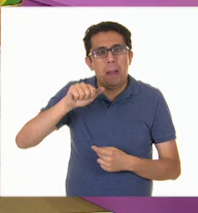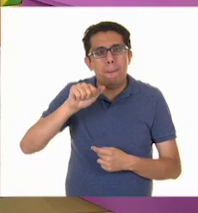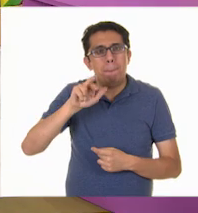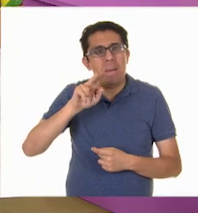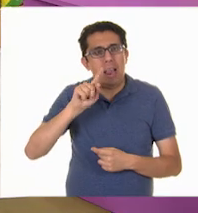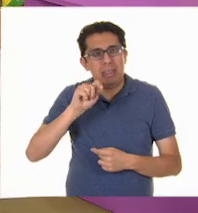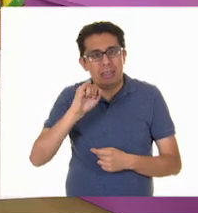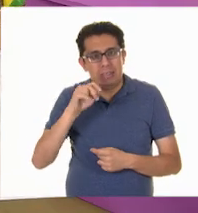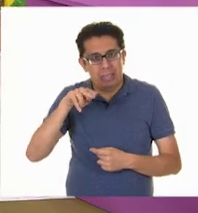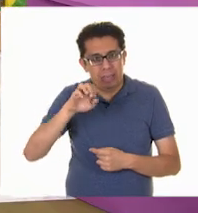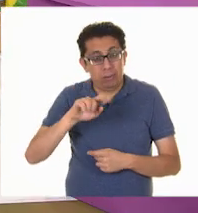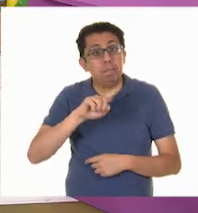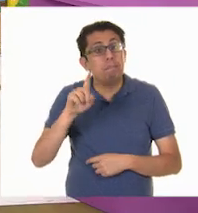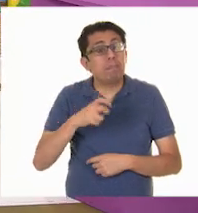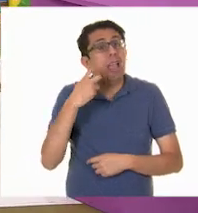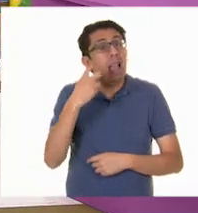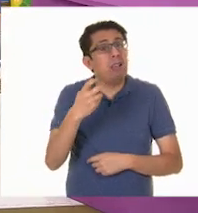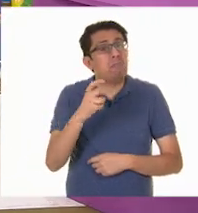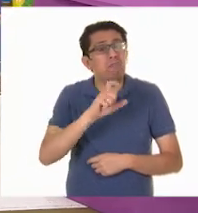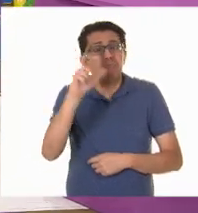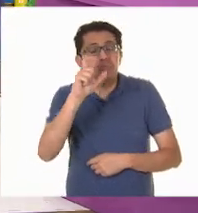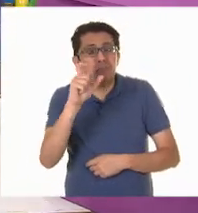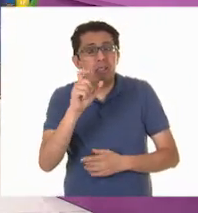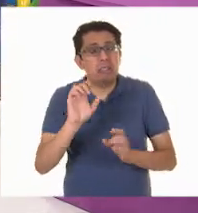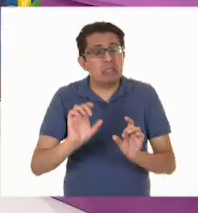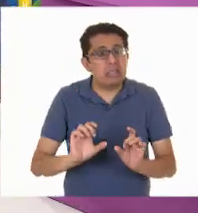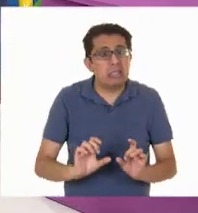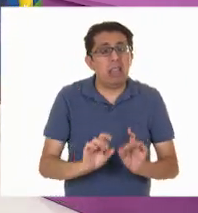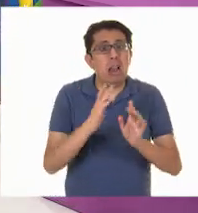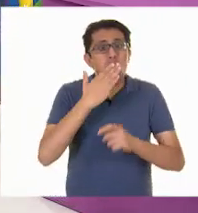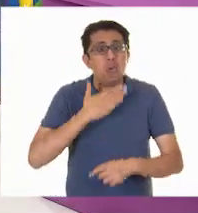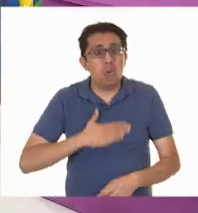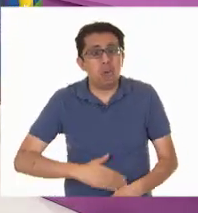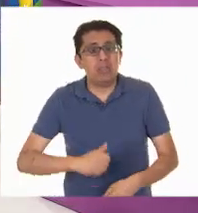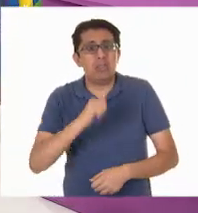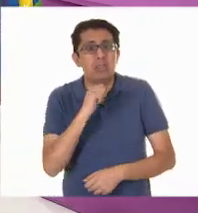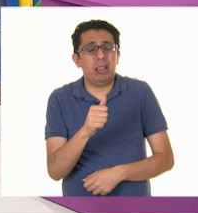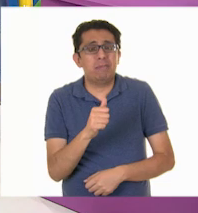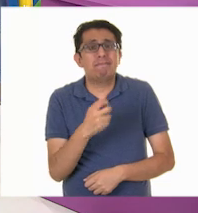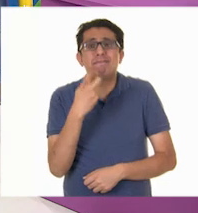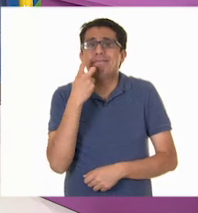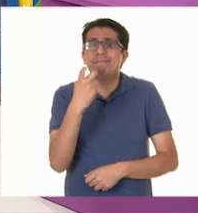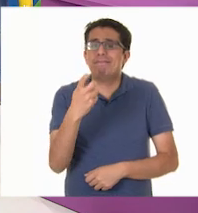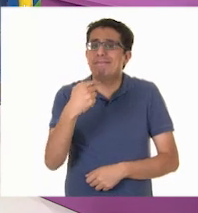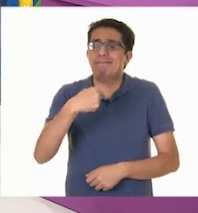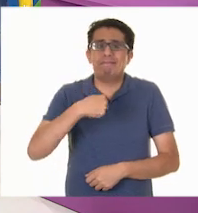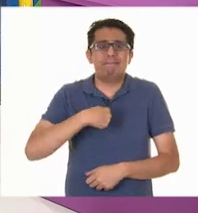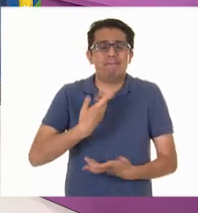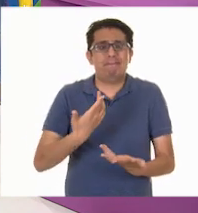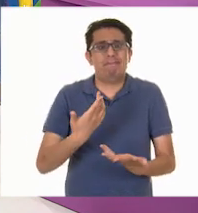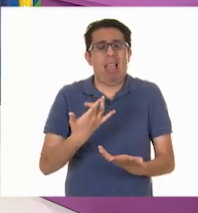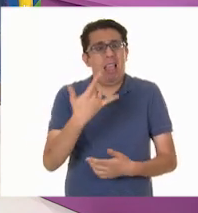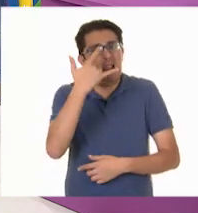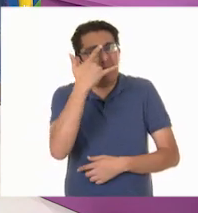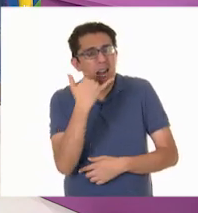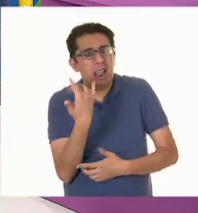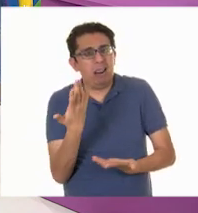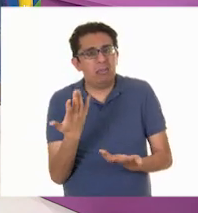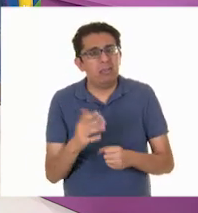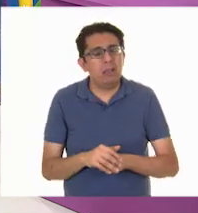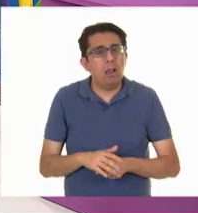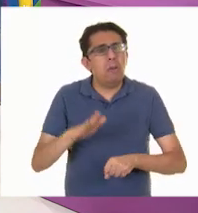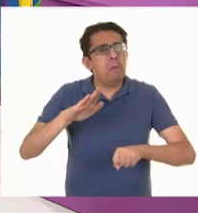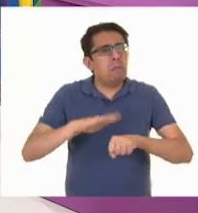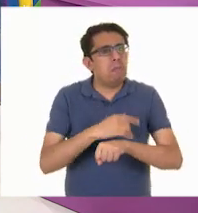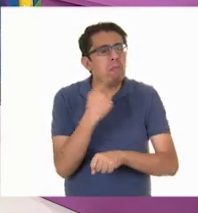Maestra, esto de las aplicaciones injustas, como en el caso del señor Martínez, es algo que a mí, la verdad, me llama muchísimo la atención. Porque no